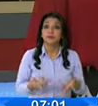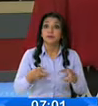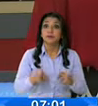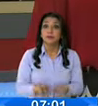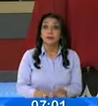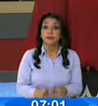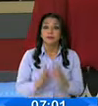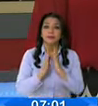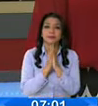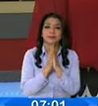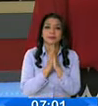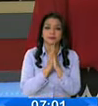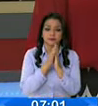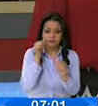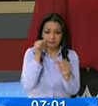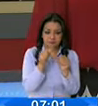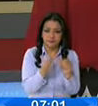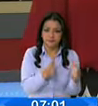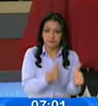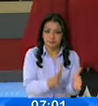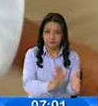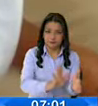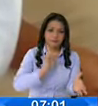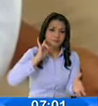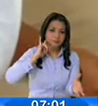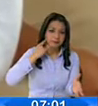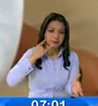ofreció una misa en memoria de la infante.